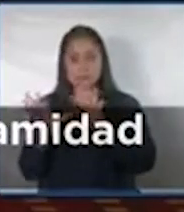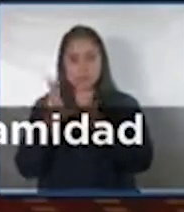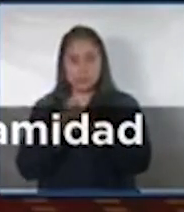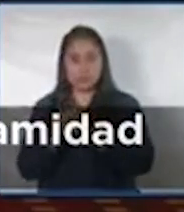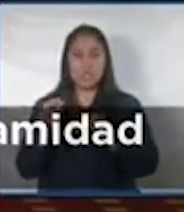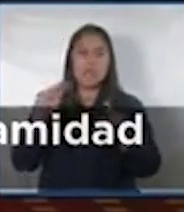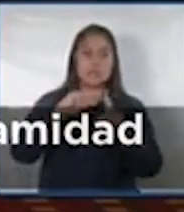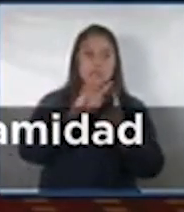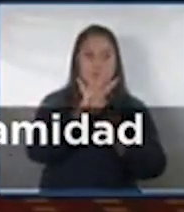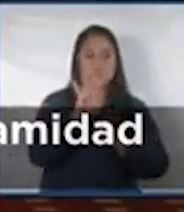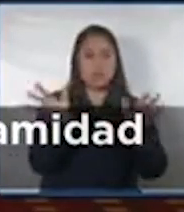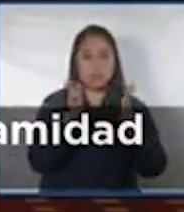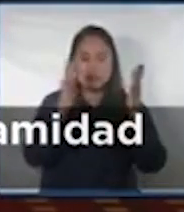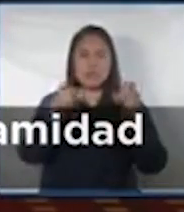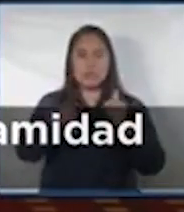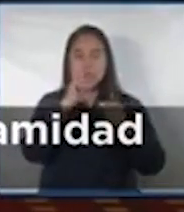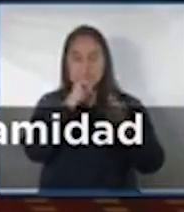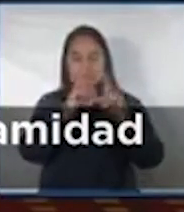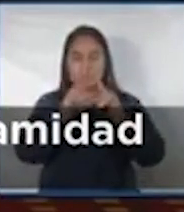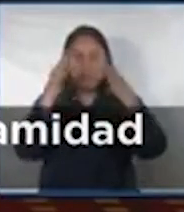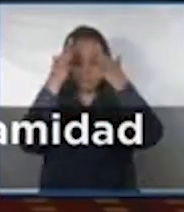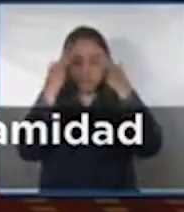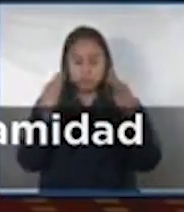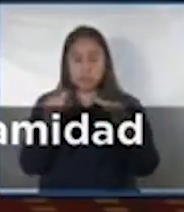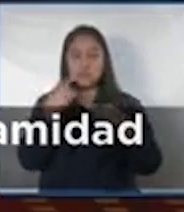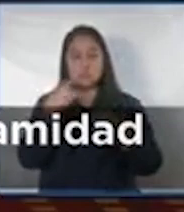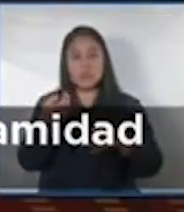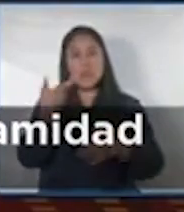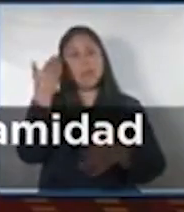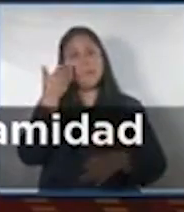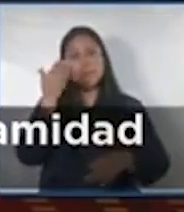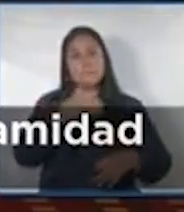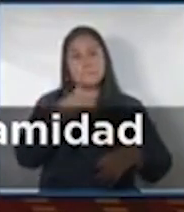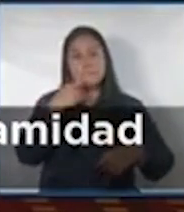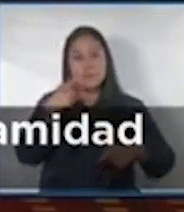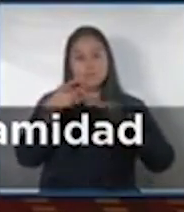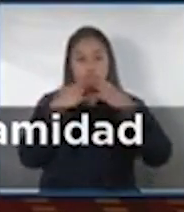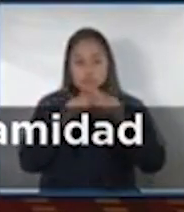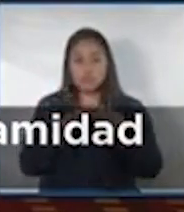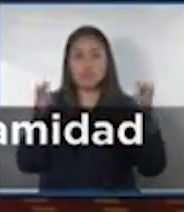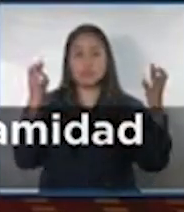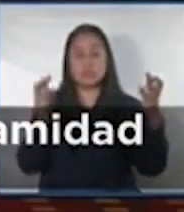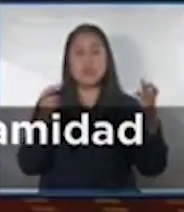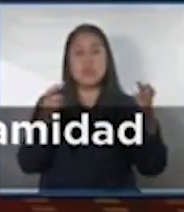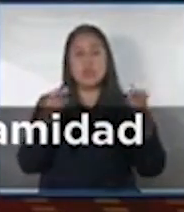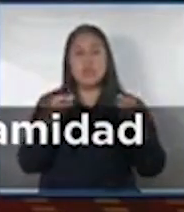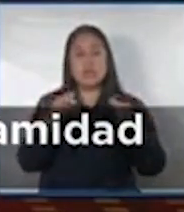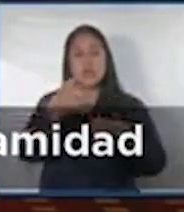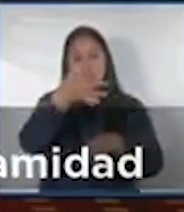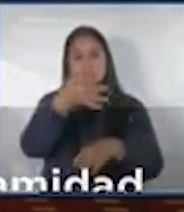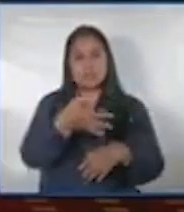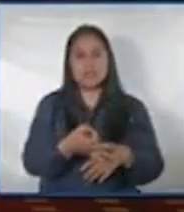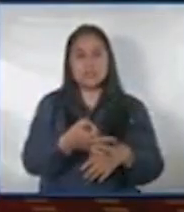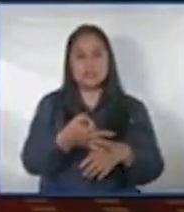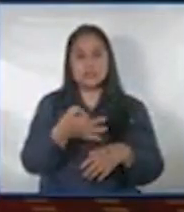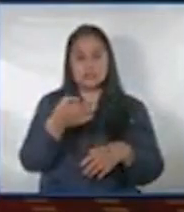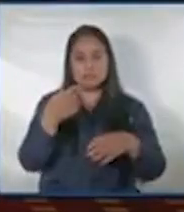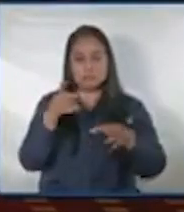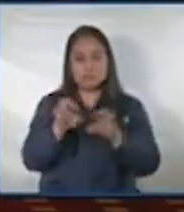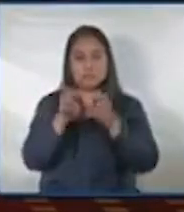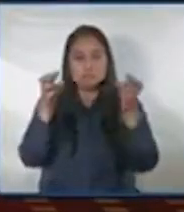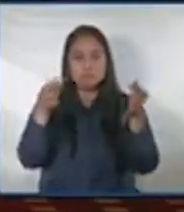las disposiciones presidenciales que serán publicadas el día de mañana en el Diario Oficial. Esta